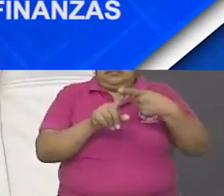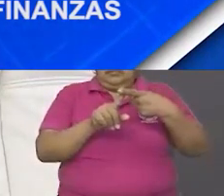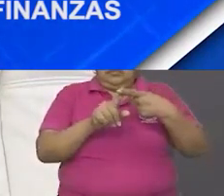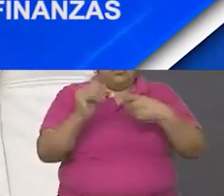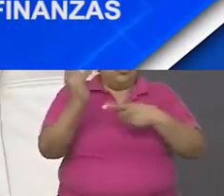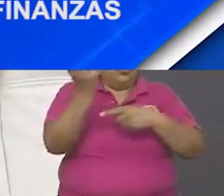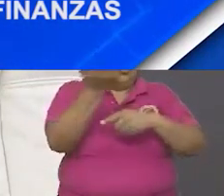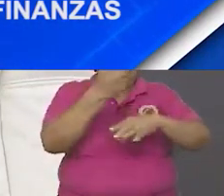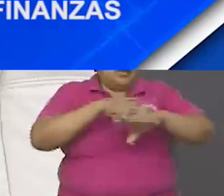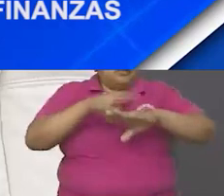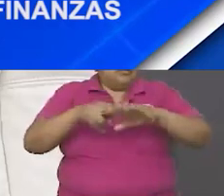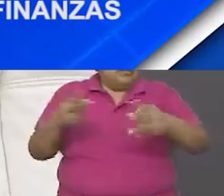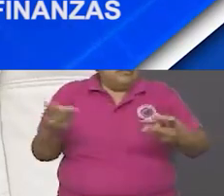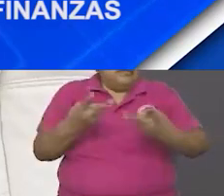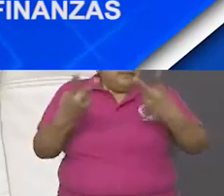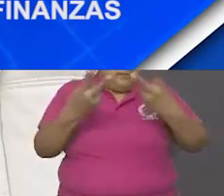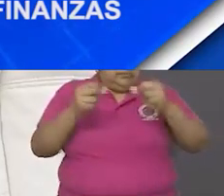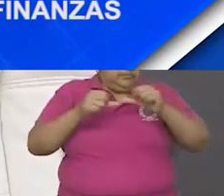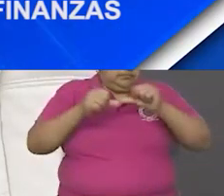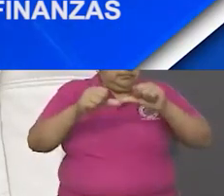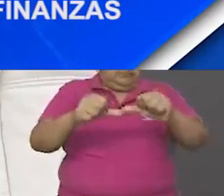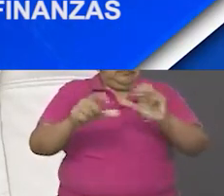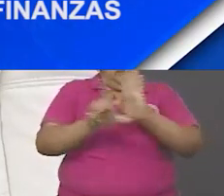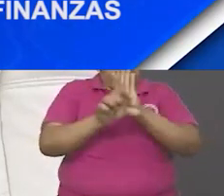Registro de normas vigentes.